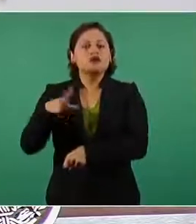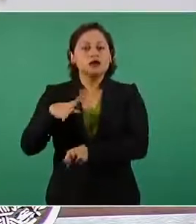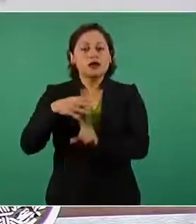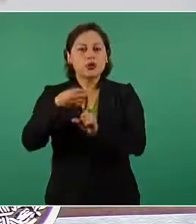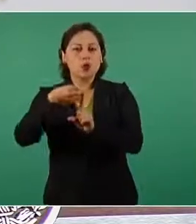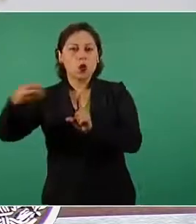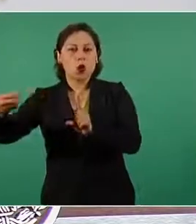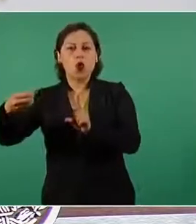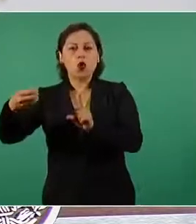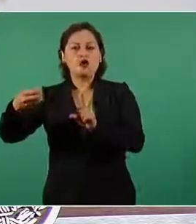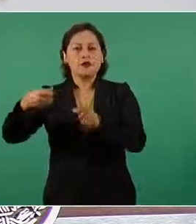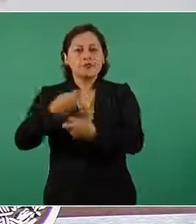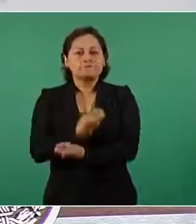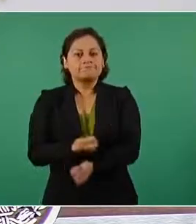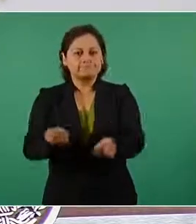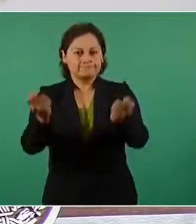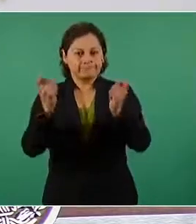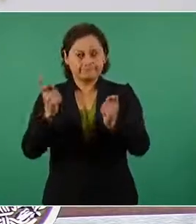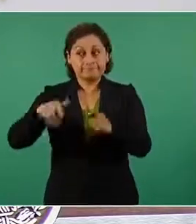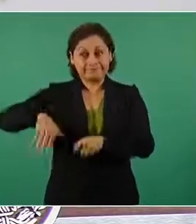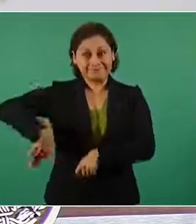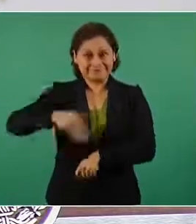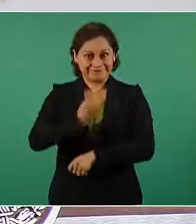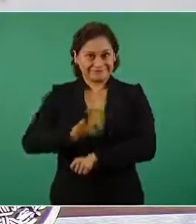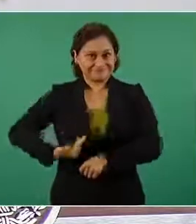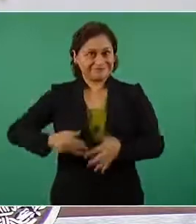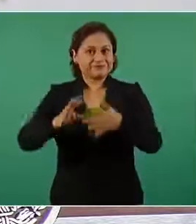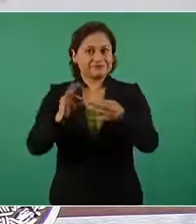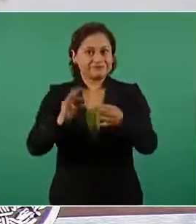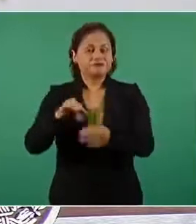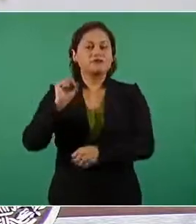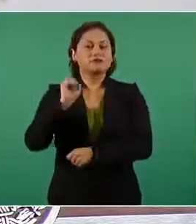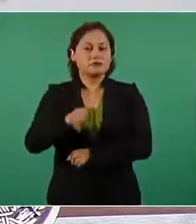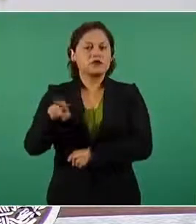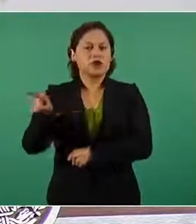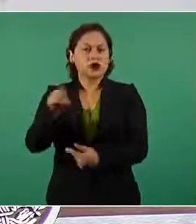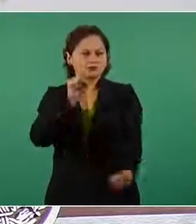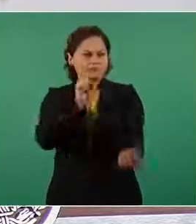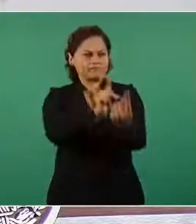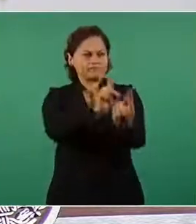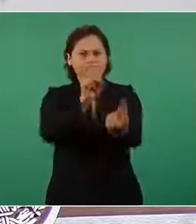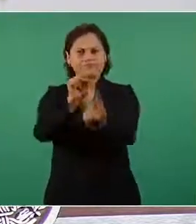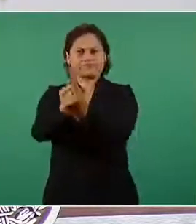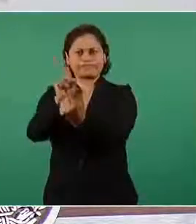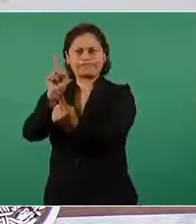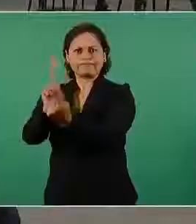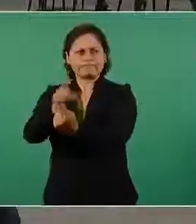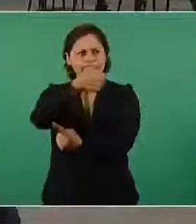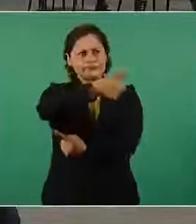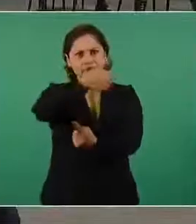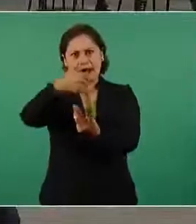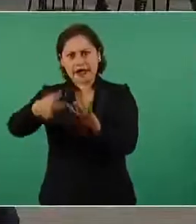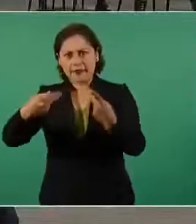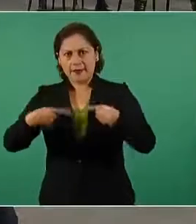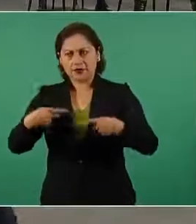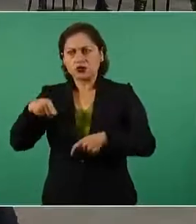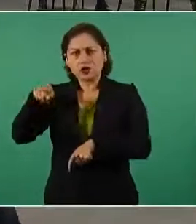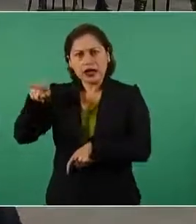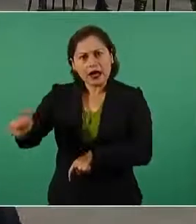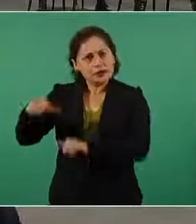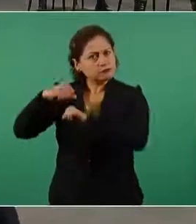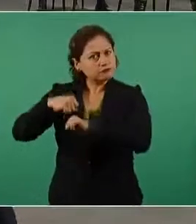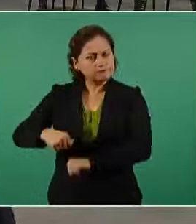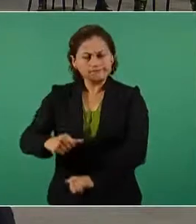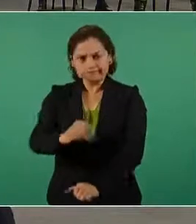lo menciona el señor presidente, de manera directa, un trato directo con la población afectada. Ellos han entregado